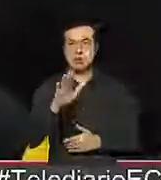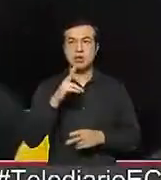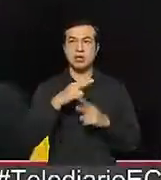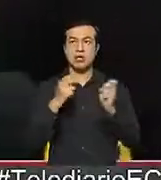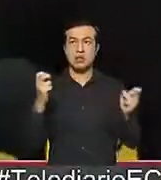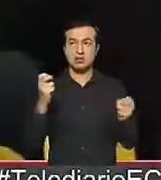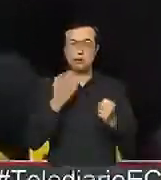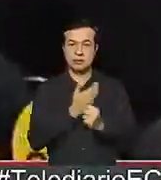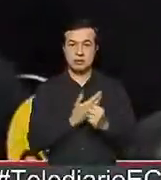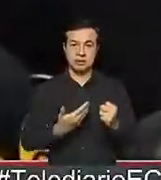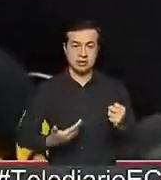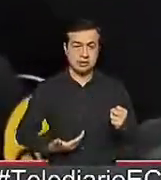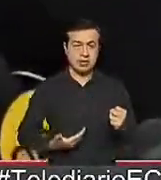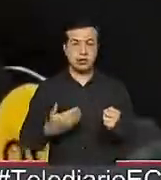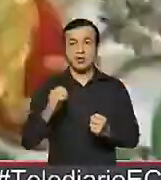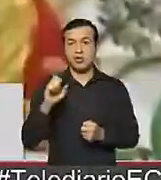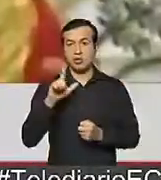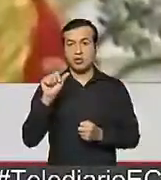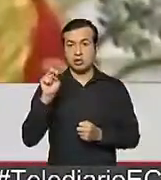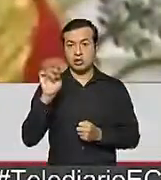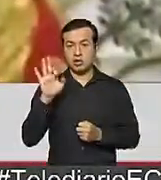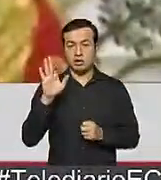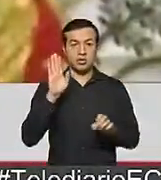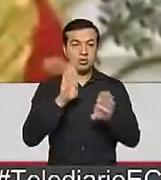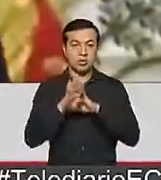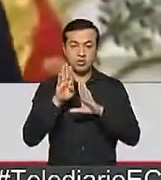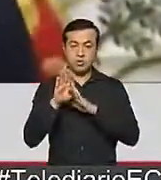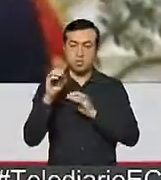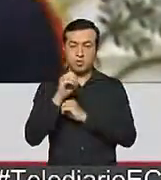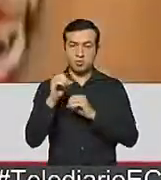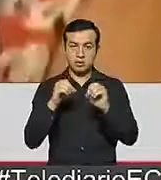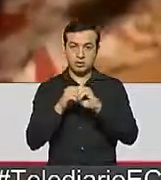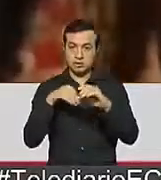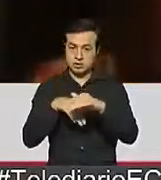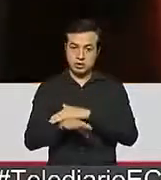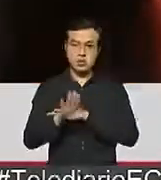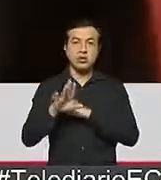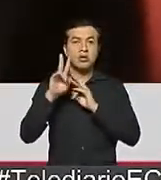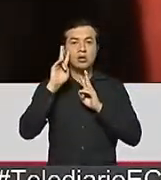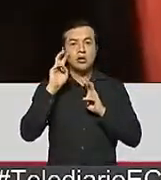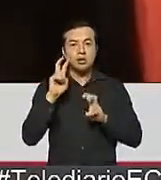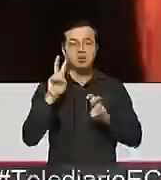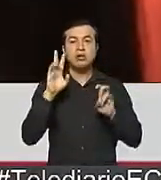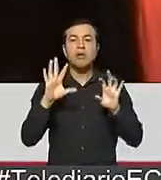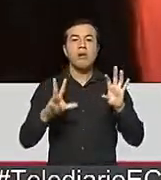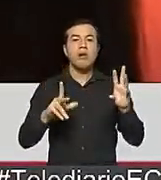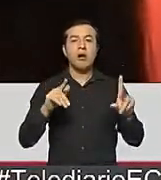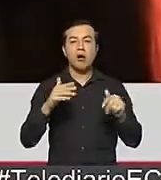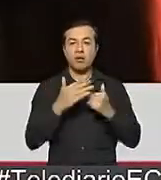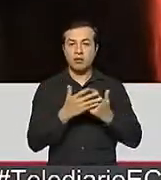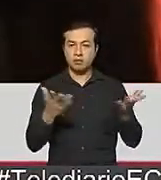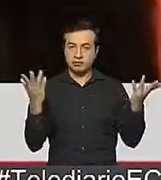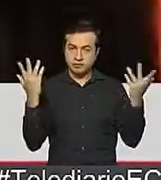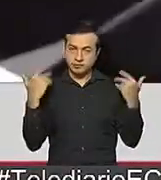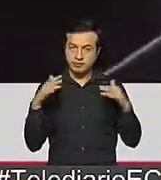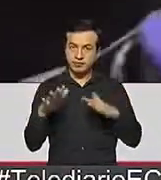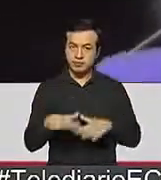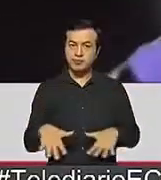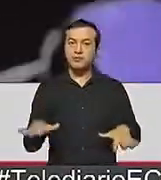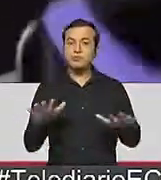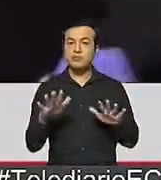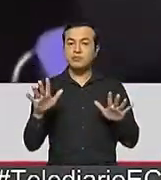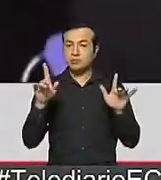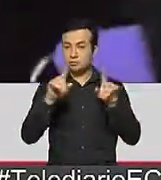otros 26 inmuebles y oficinas. Dentro de la investigación por supuestos actos de corrupción cometidos en la concesión